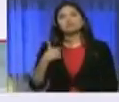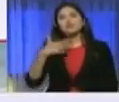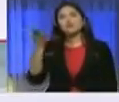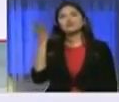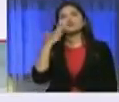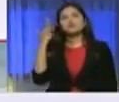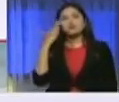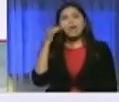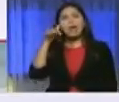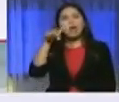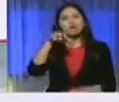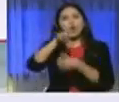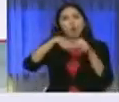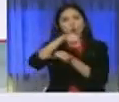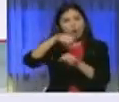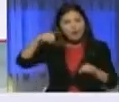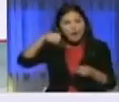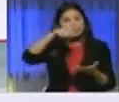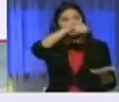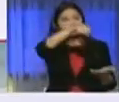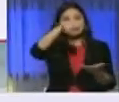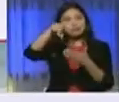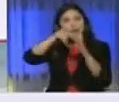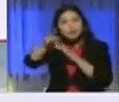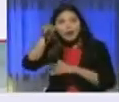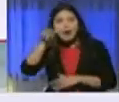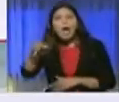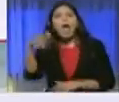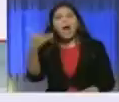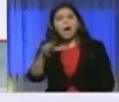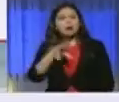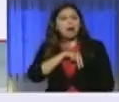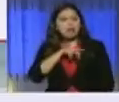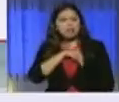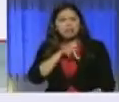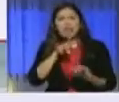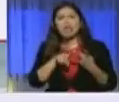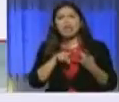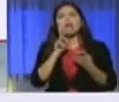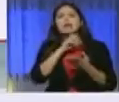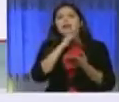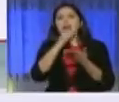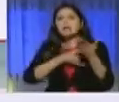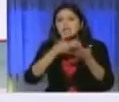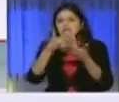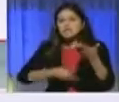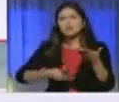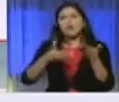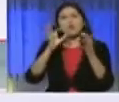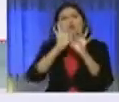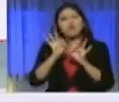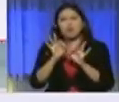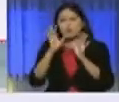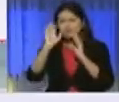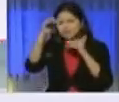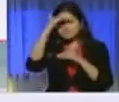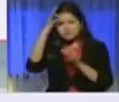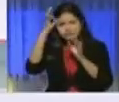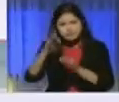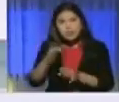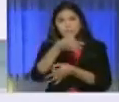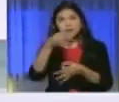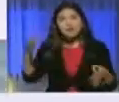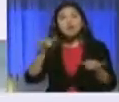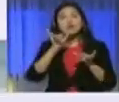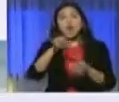han asumido organización interna, tienen su carnet, tienen sus registros, tienen su forma de atender. Lo ideal es que los